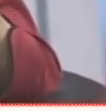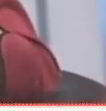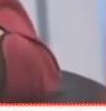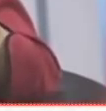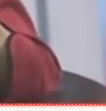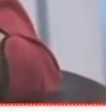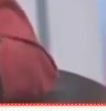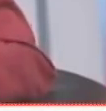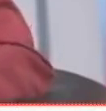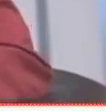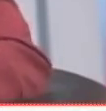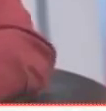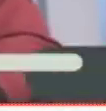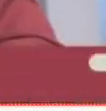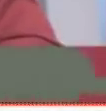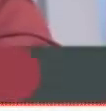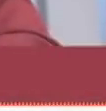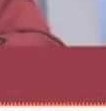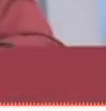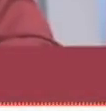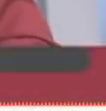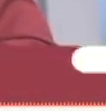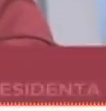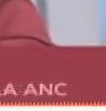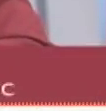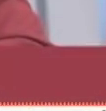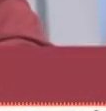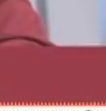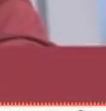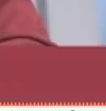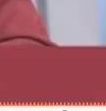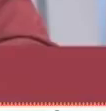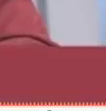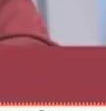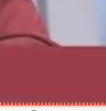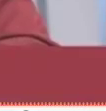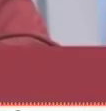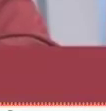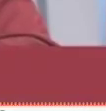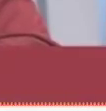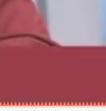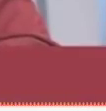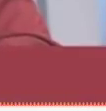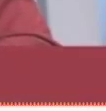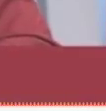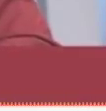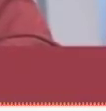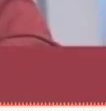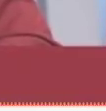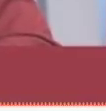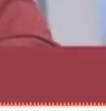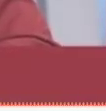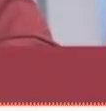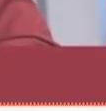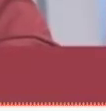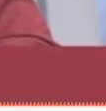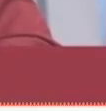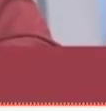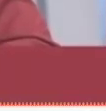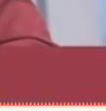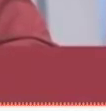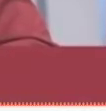archivos de la internet o de situaciones incluso en otros países, para intentar hacer ver una realidad que en